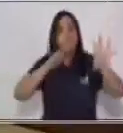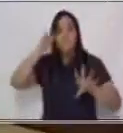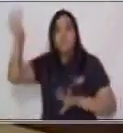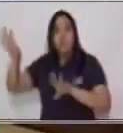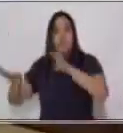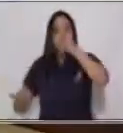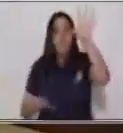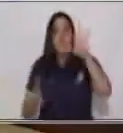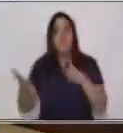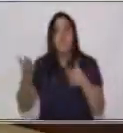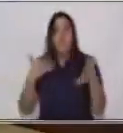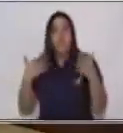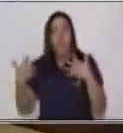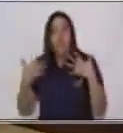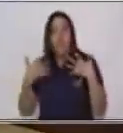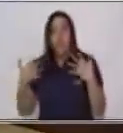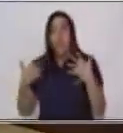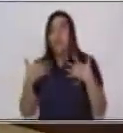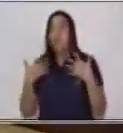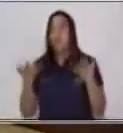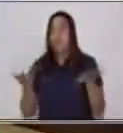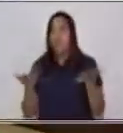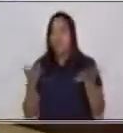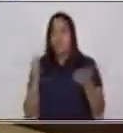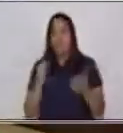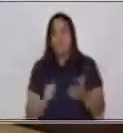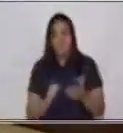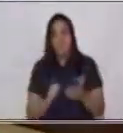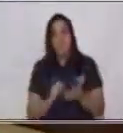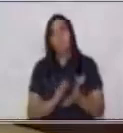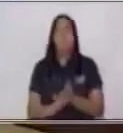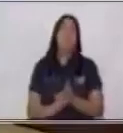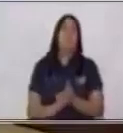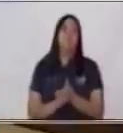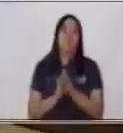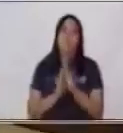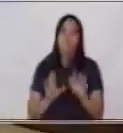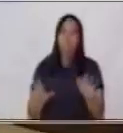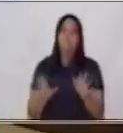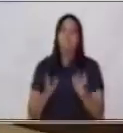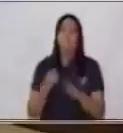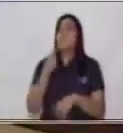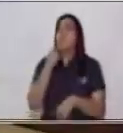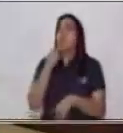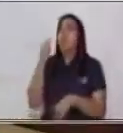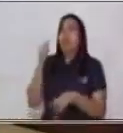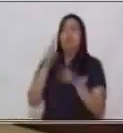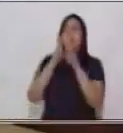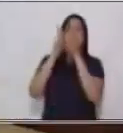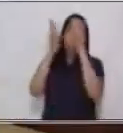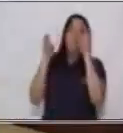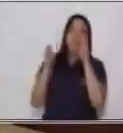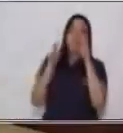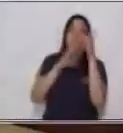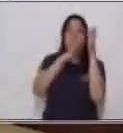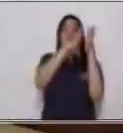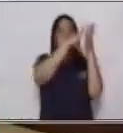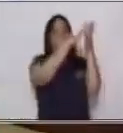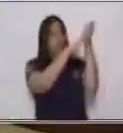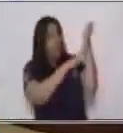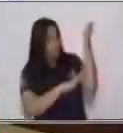exterior. Entonces apliquemos los pasos. Primero, leer y comprender. ¿Qué tipo de texto estamos